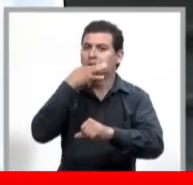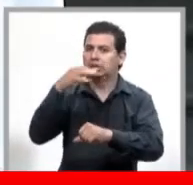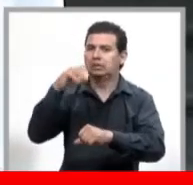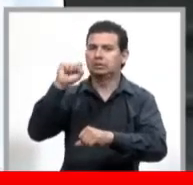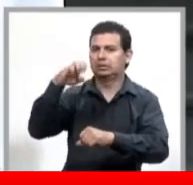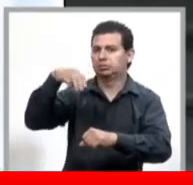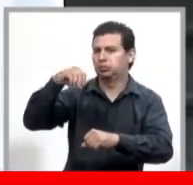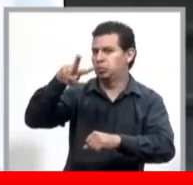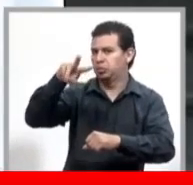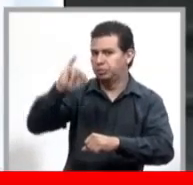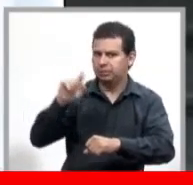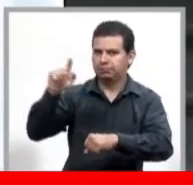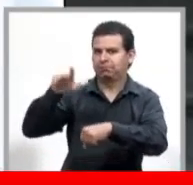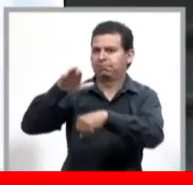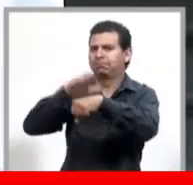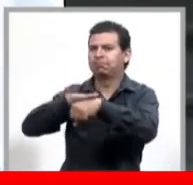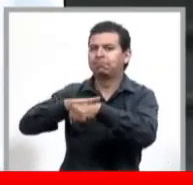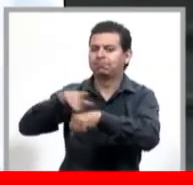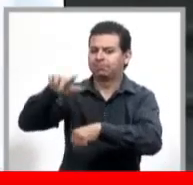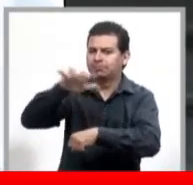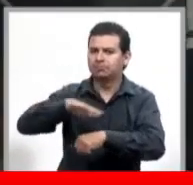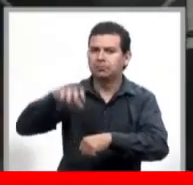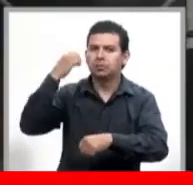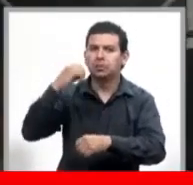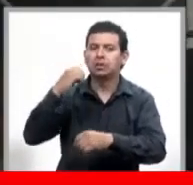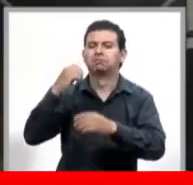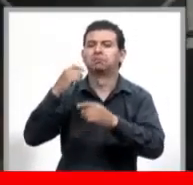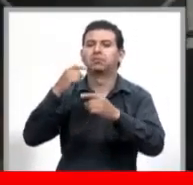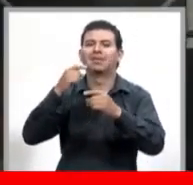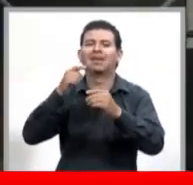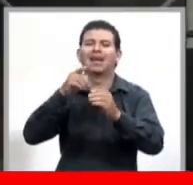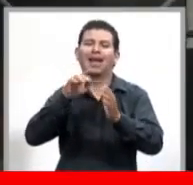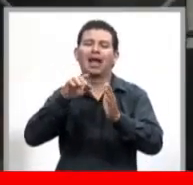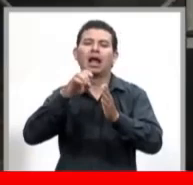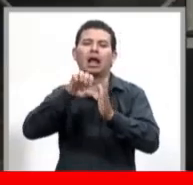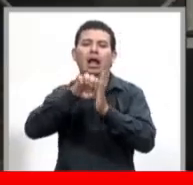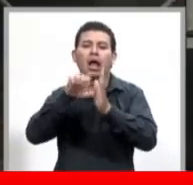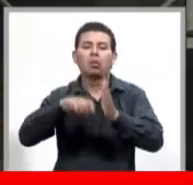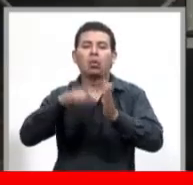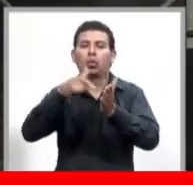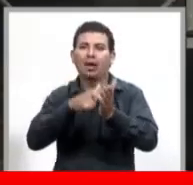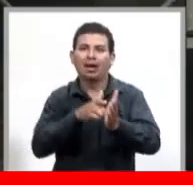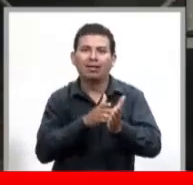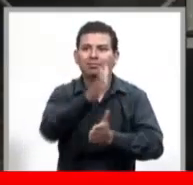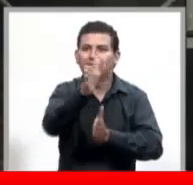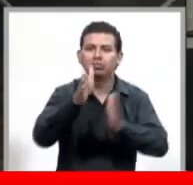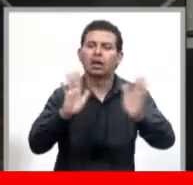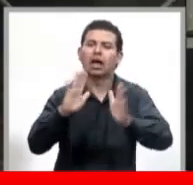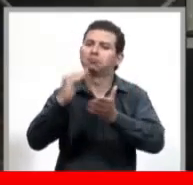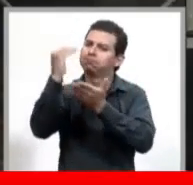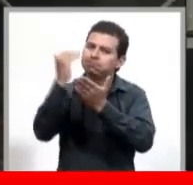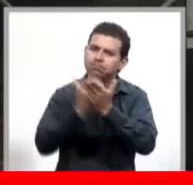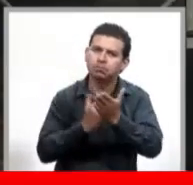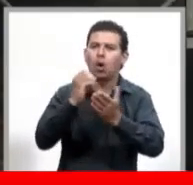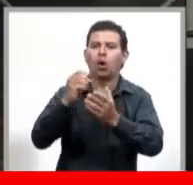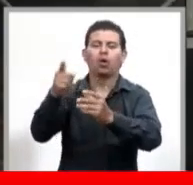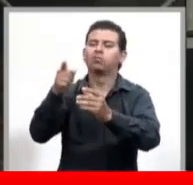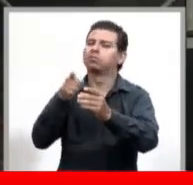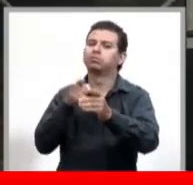que en todo el estado se reduzcan ciertas rutas o desaparezcan en las